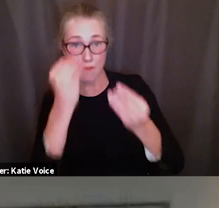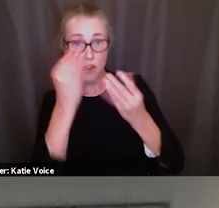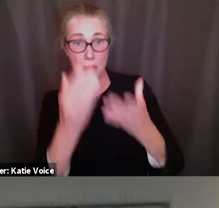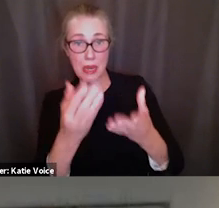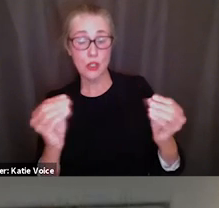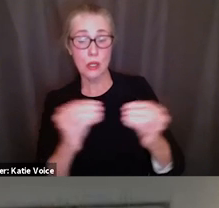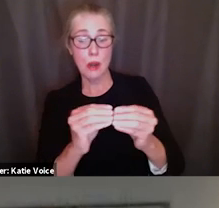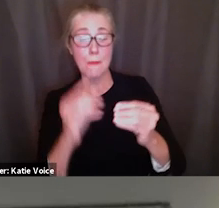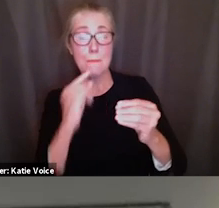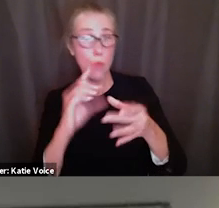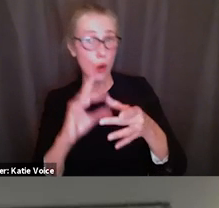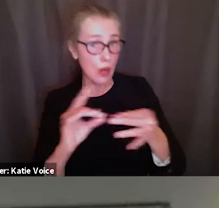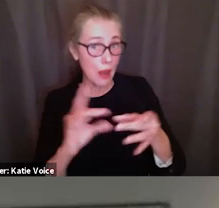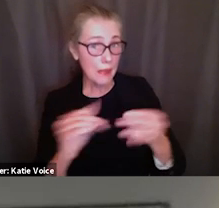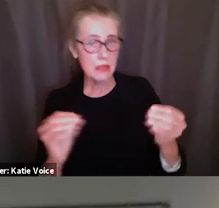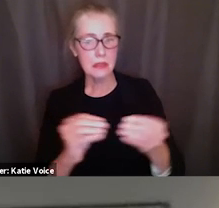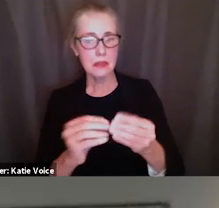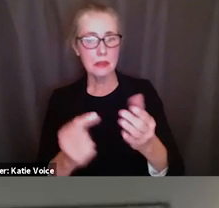o discusión?